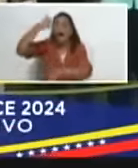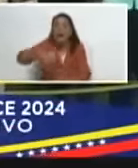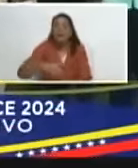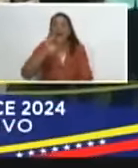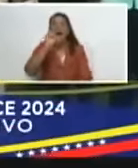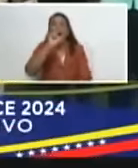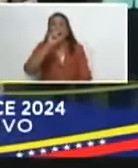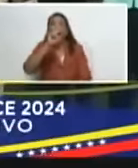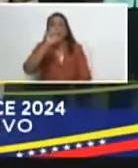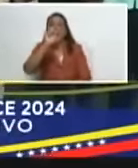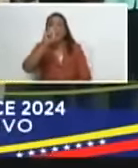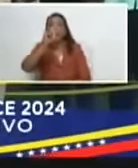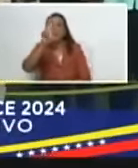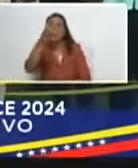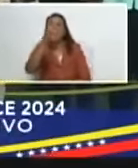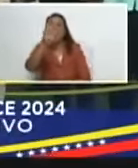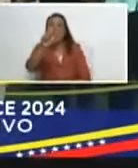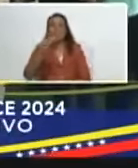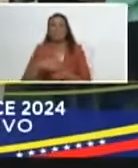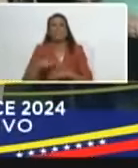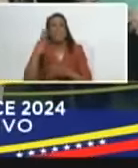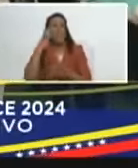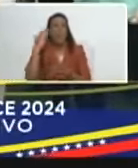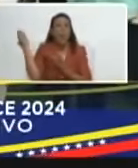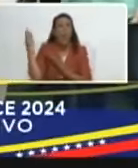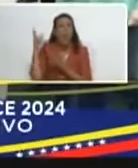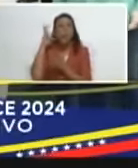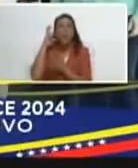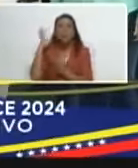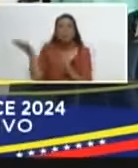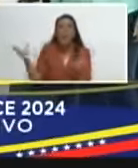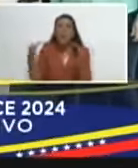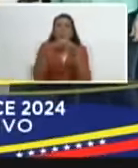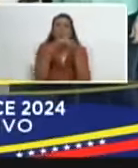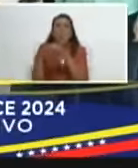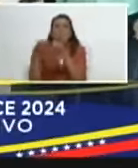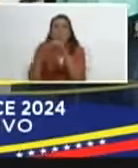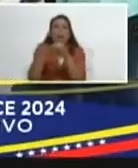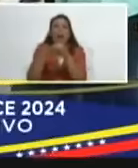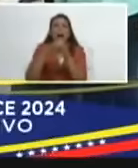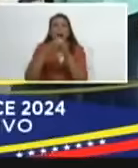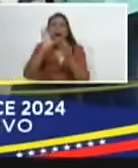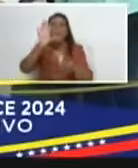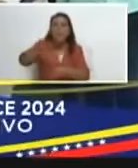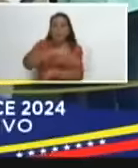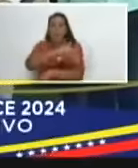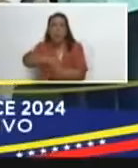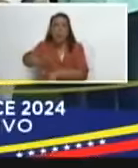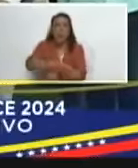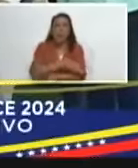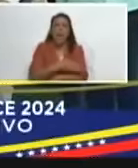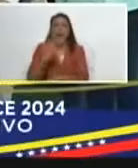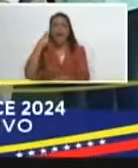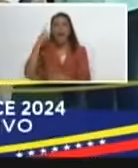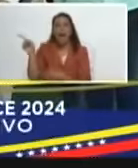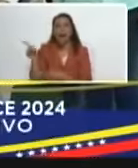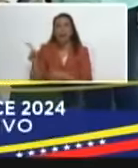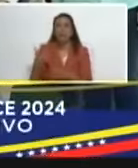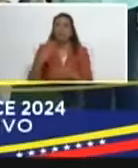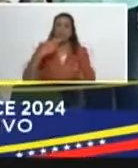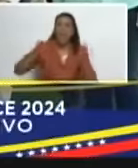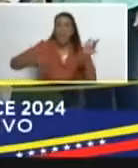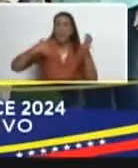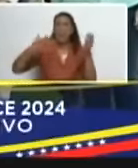y vamos a escuchar nada más y nada menos que a Vidal Colmenares y al Cacho Linares con